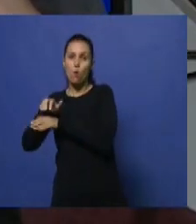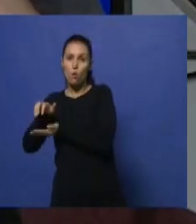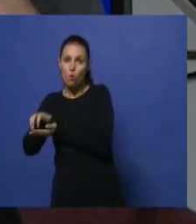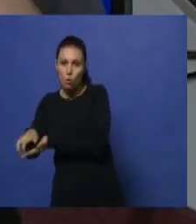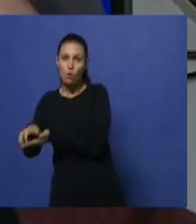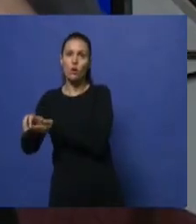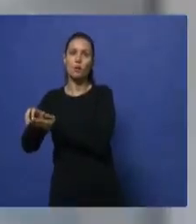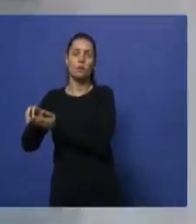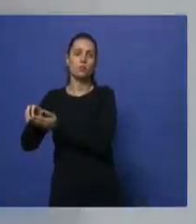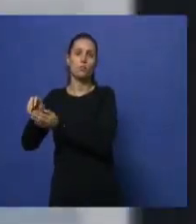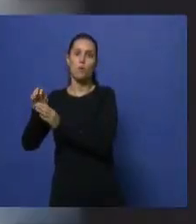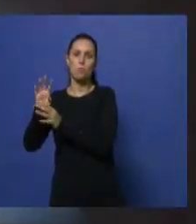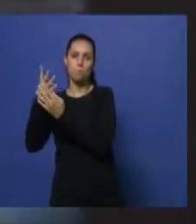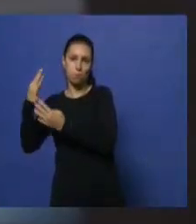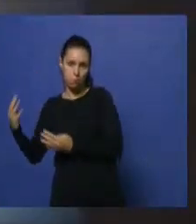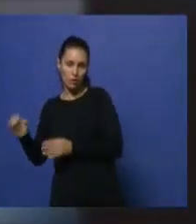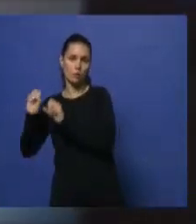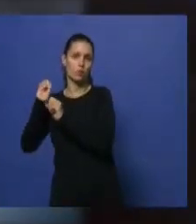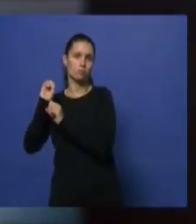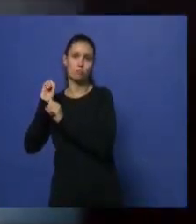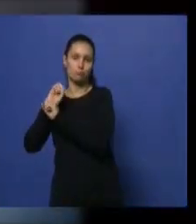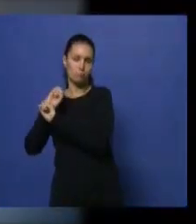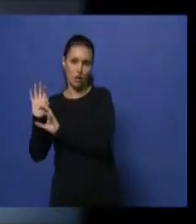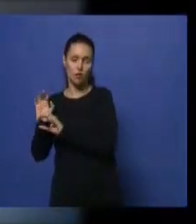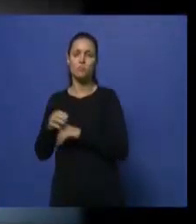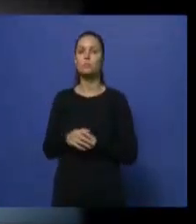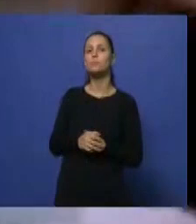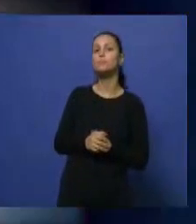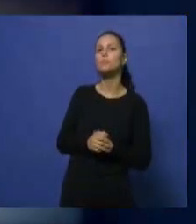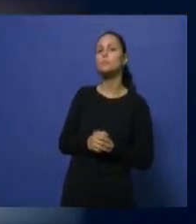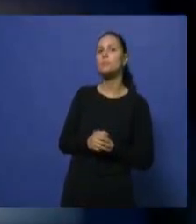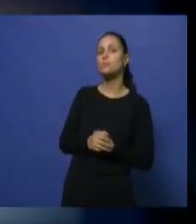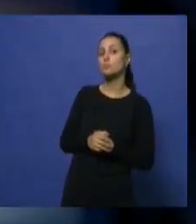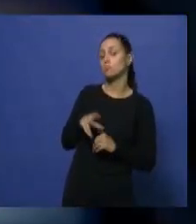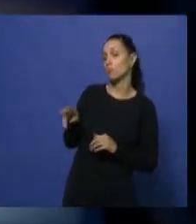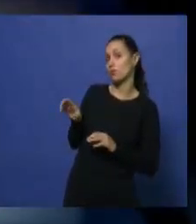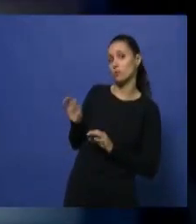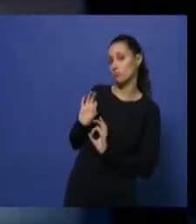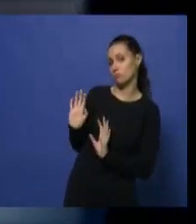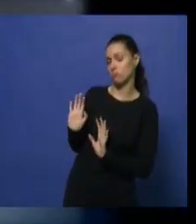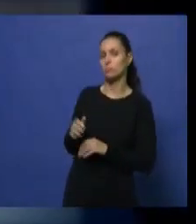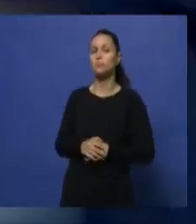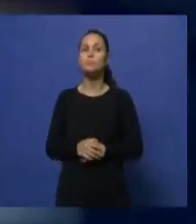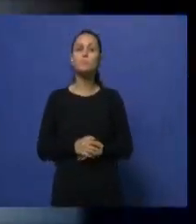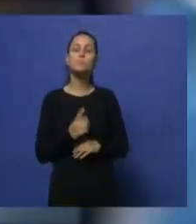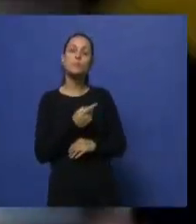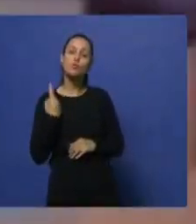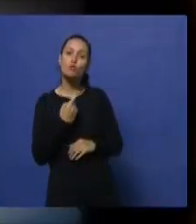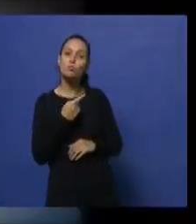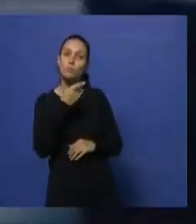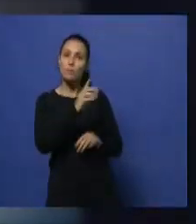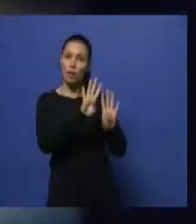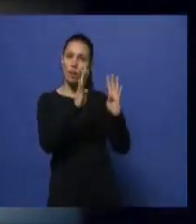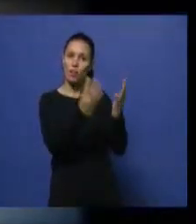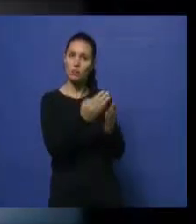corría gente que se desvaneció pero bueno lo que se vio lo que pasó y nosotros ya estando adentro la verdad es que